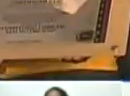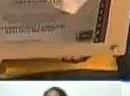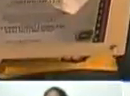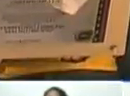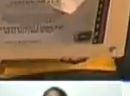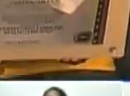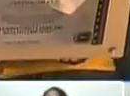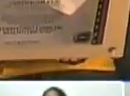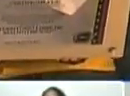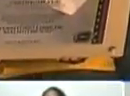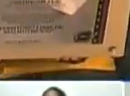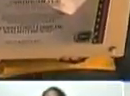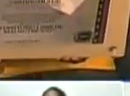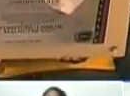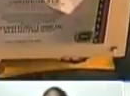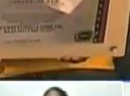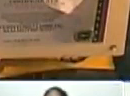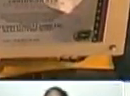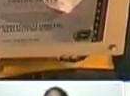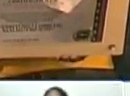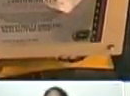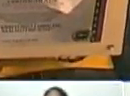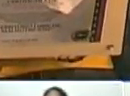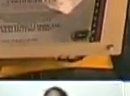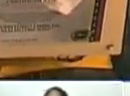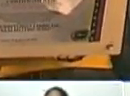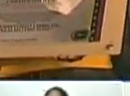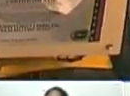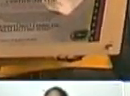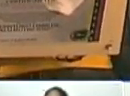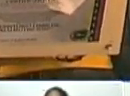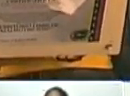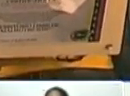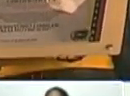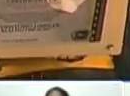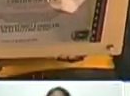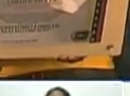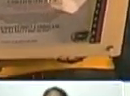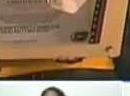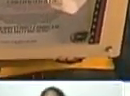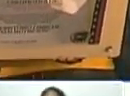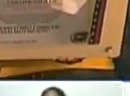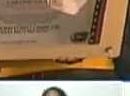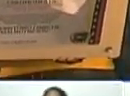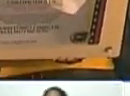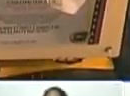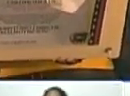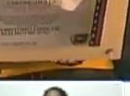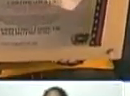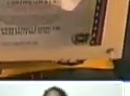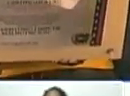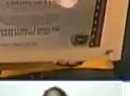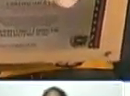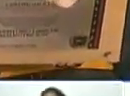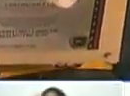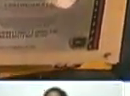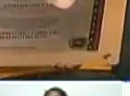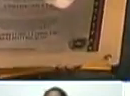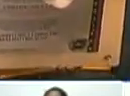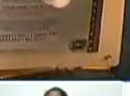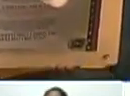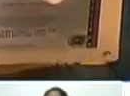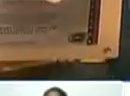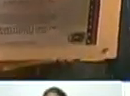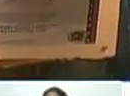de misiones en Venezuela y aquí en Caracas tenemos 15. Y esta es la primera, porque vamos a seguir trabajando con